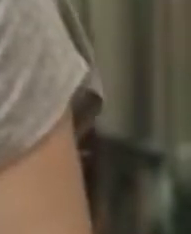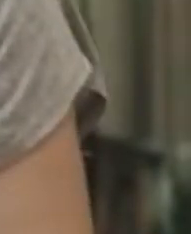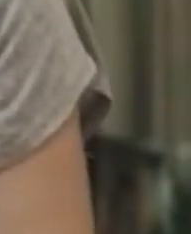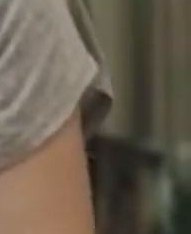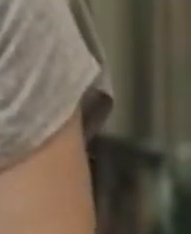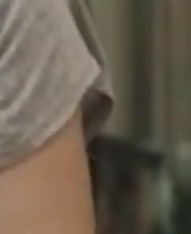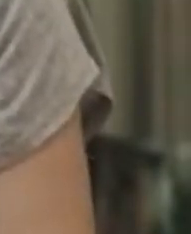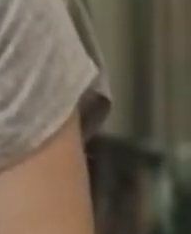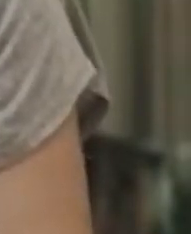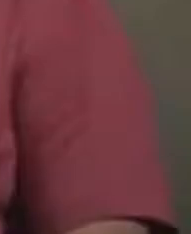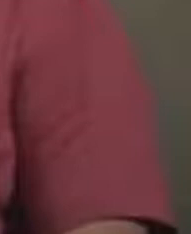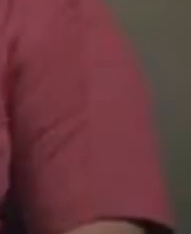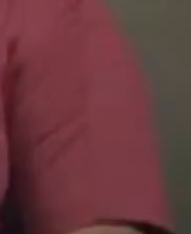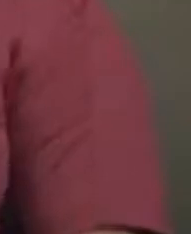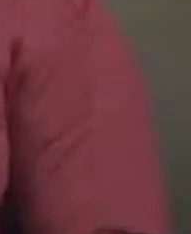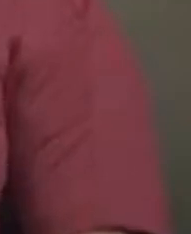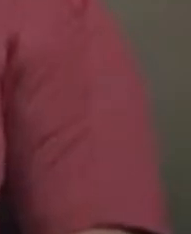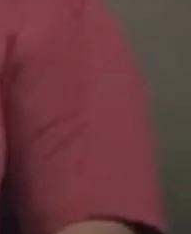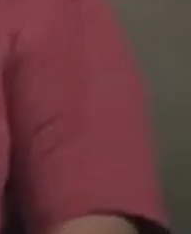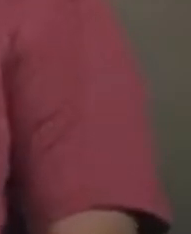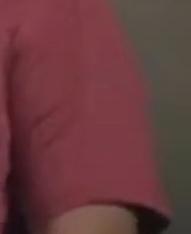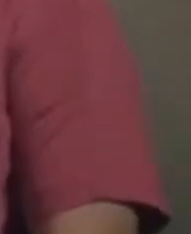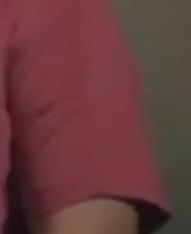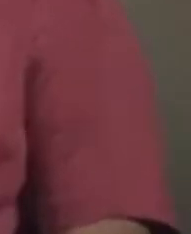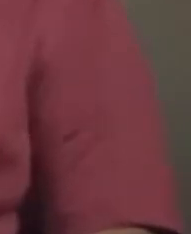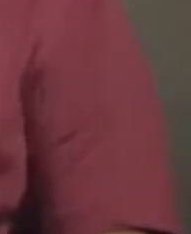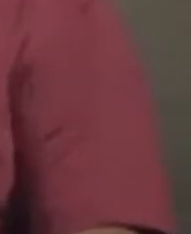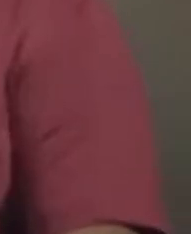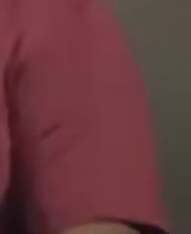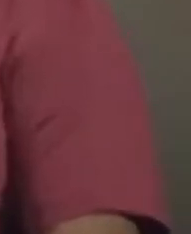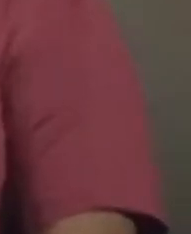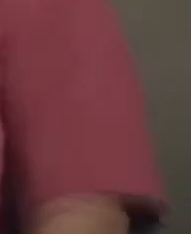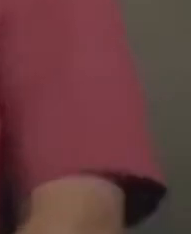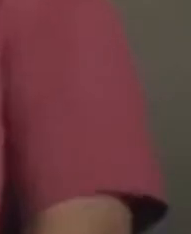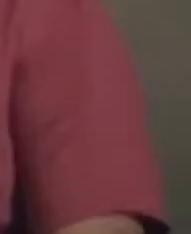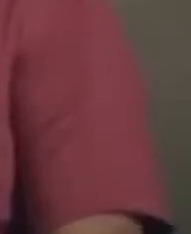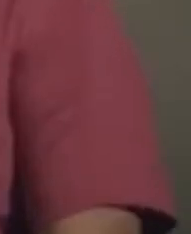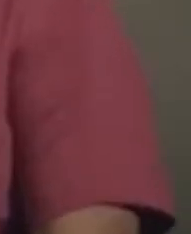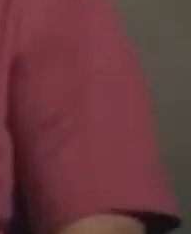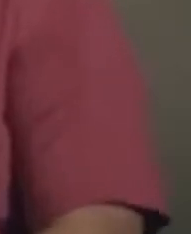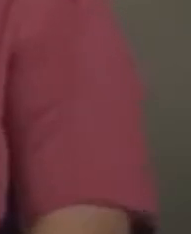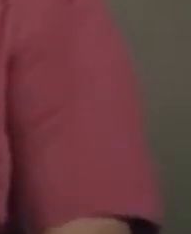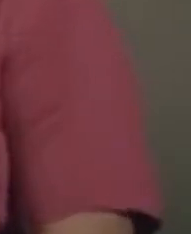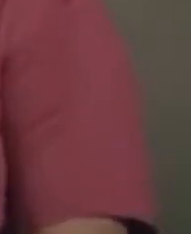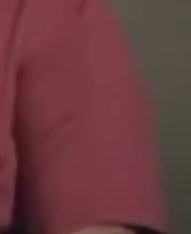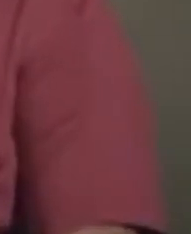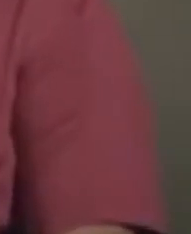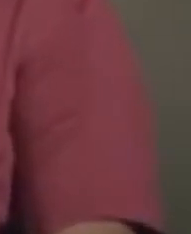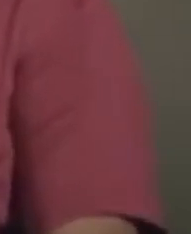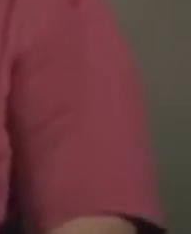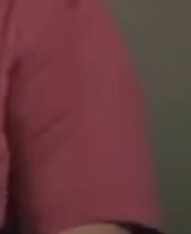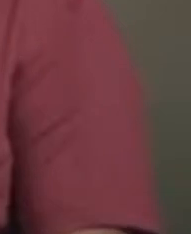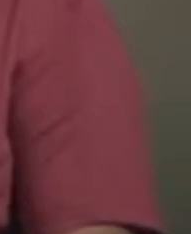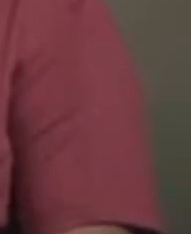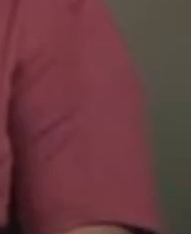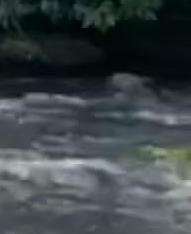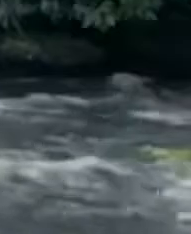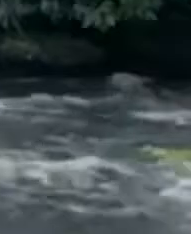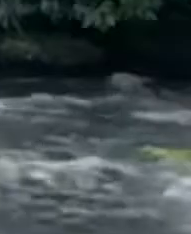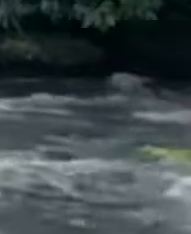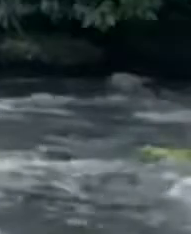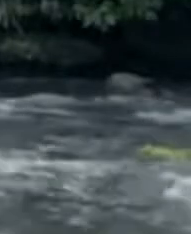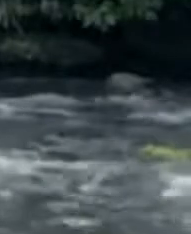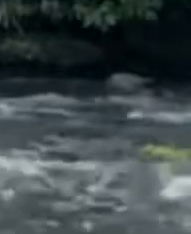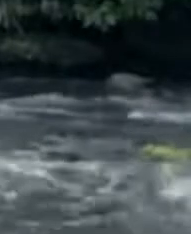aquel momento fue el lenguaje. Él todo lo hacía como por gestos, pero creíamos que era por la normal, ¿verdad? Un